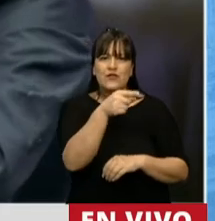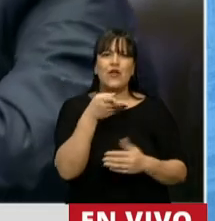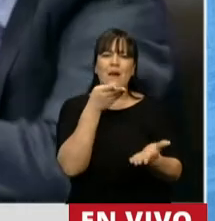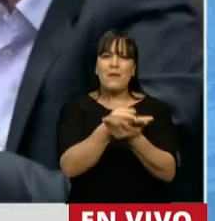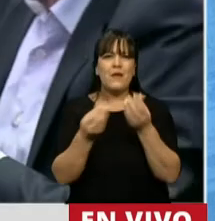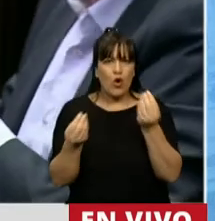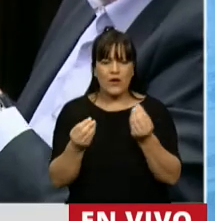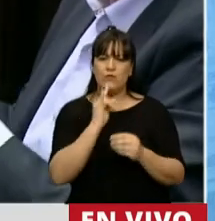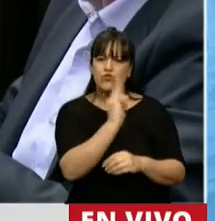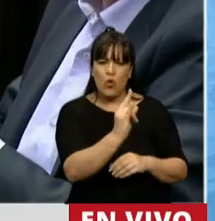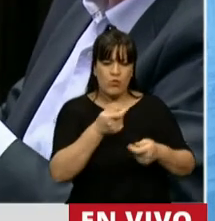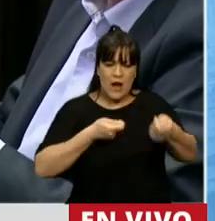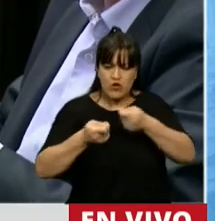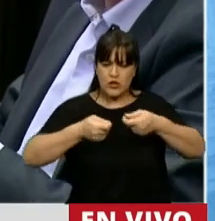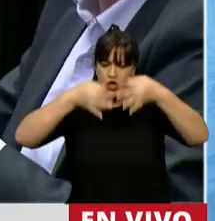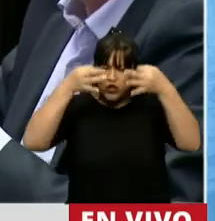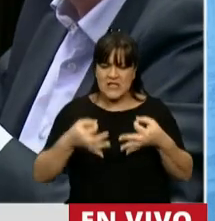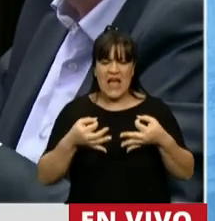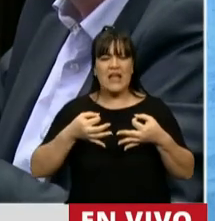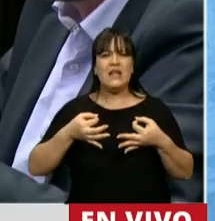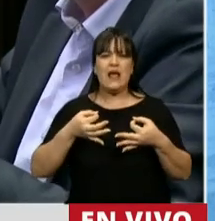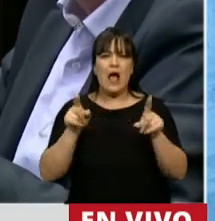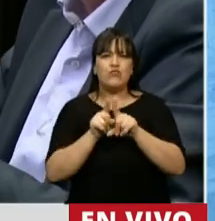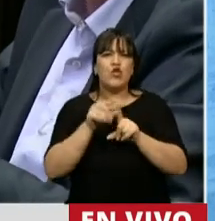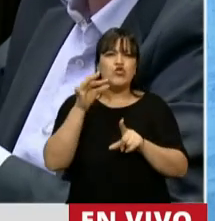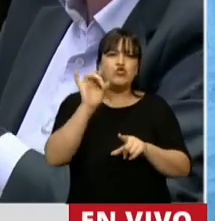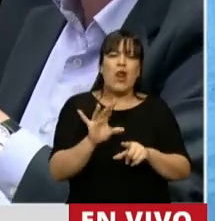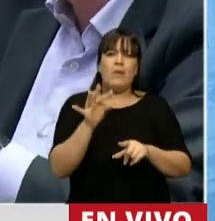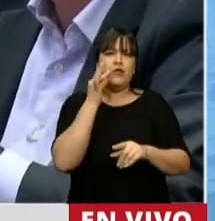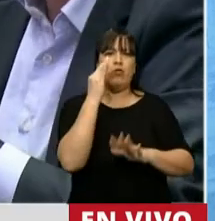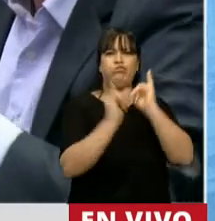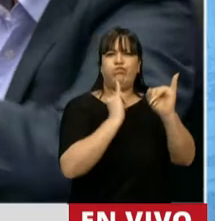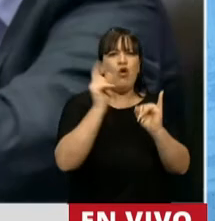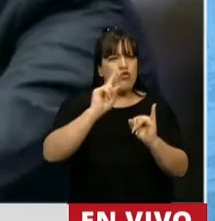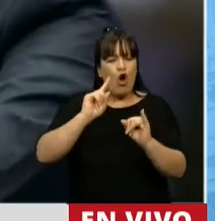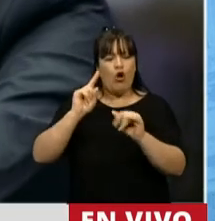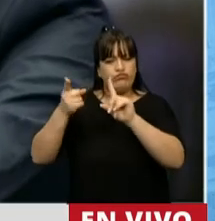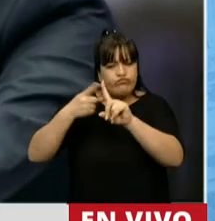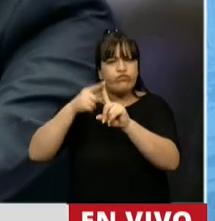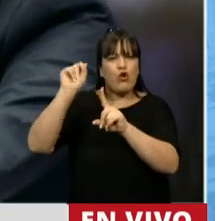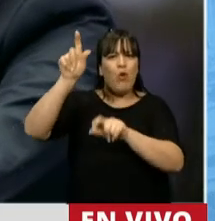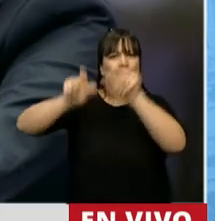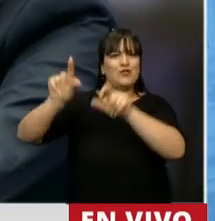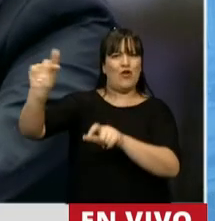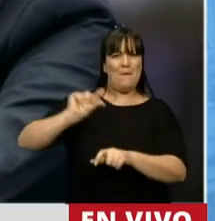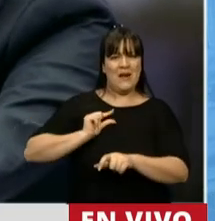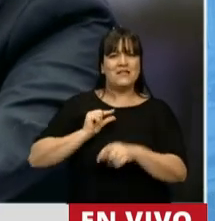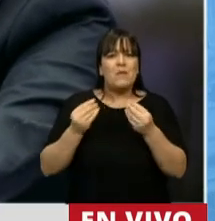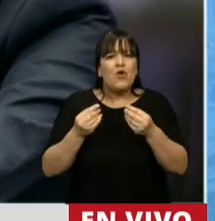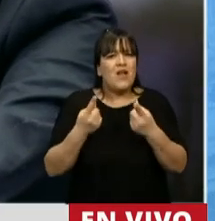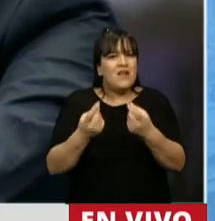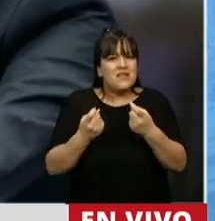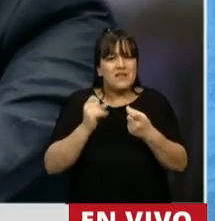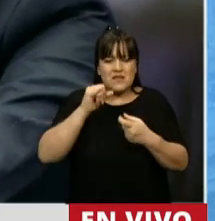que lleve a cabo una negociación seria, real y no solo testimonial con los acreedores, porque era necesario que este